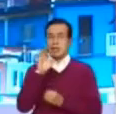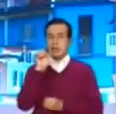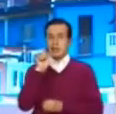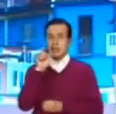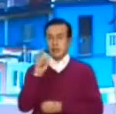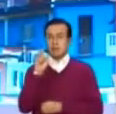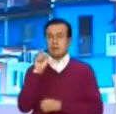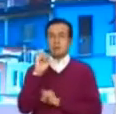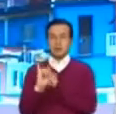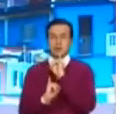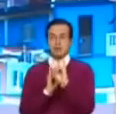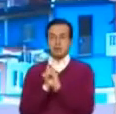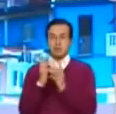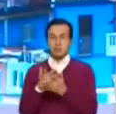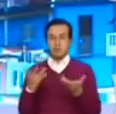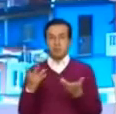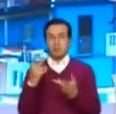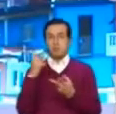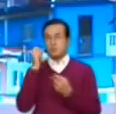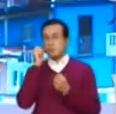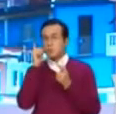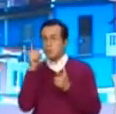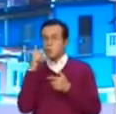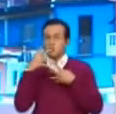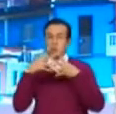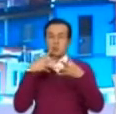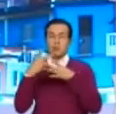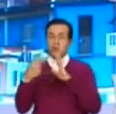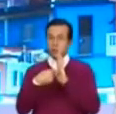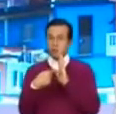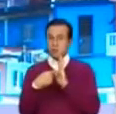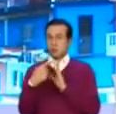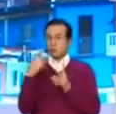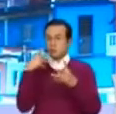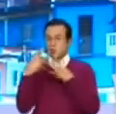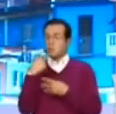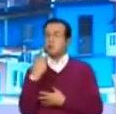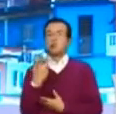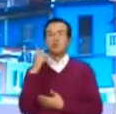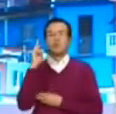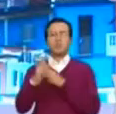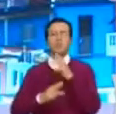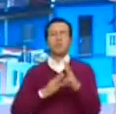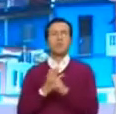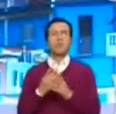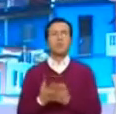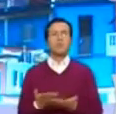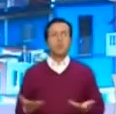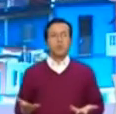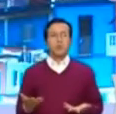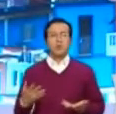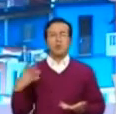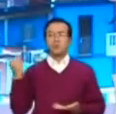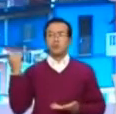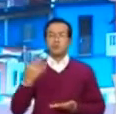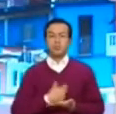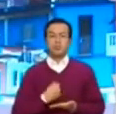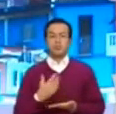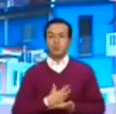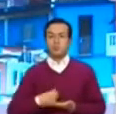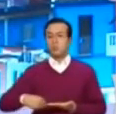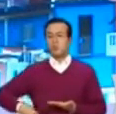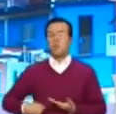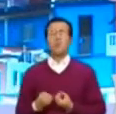la red internacional que vela por los mecanismos de transparencia fiscal, señala que en el mundo hay mecanismos de evasión fiscal que